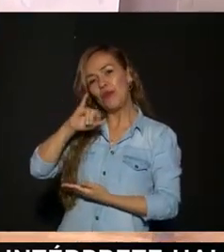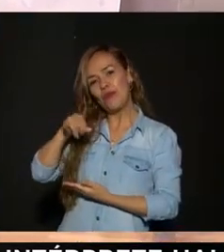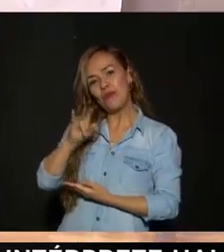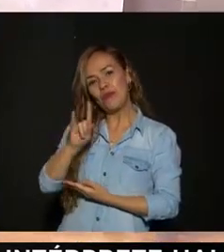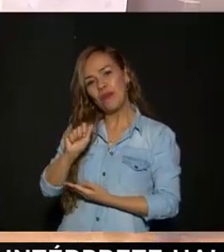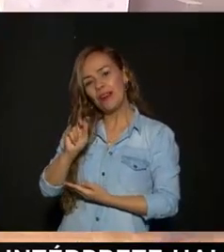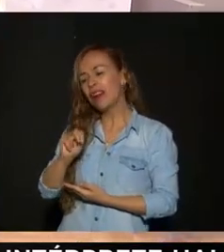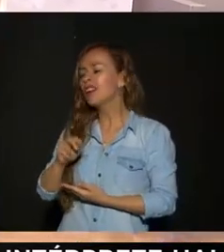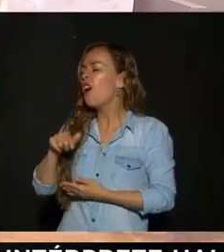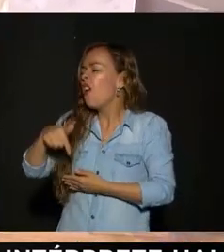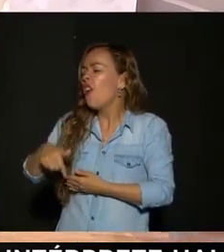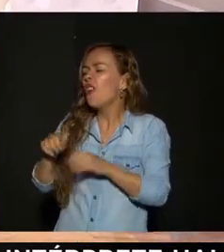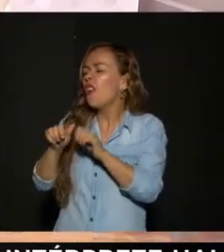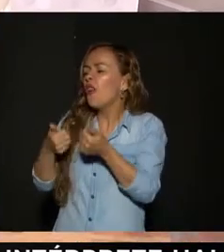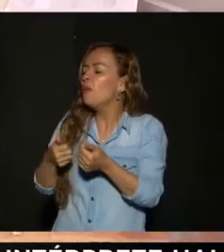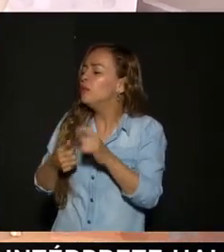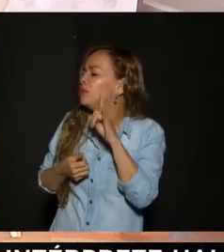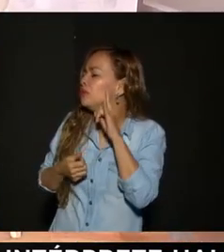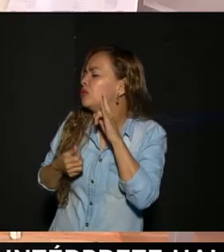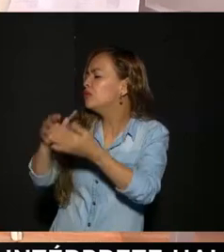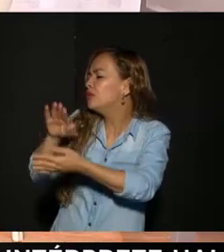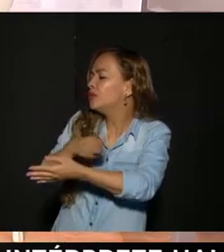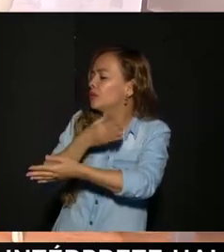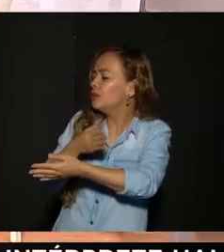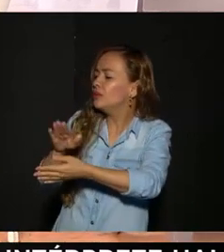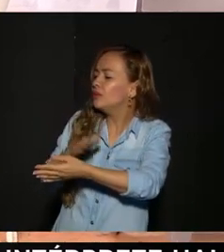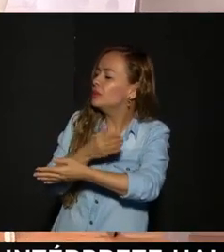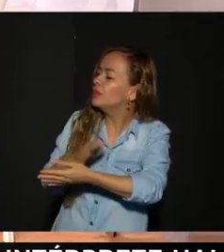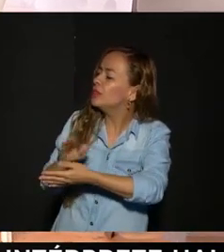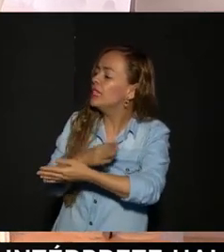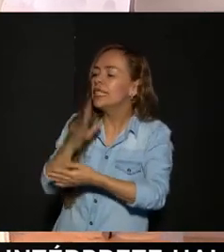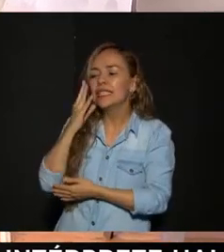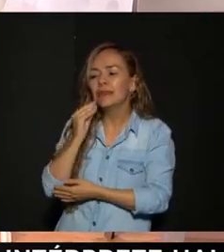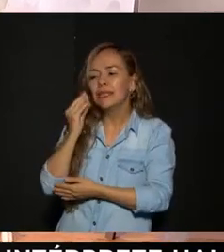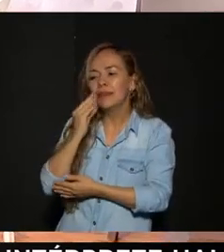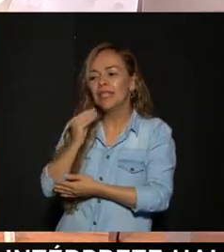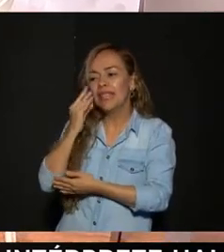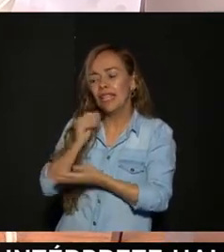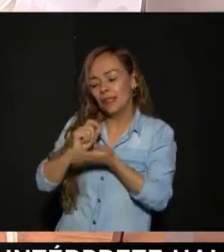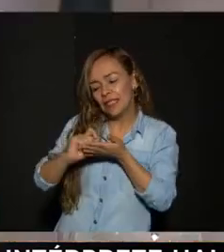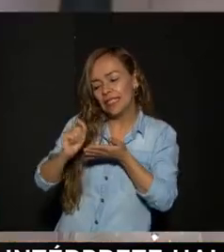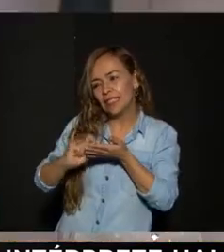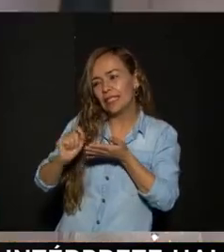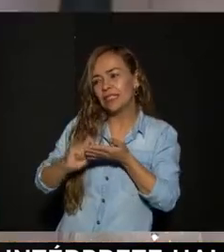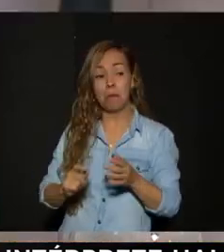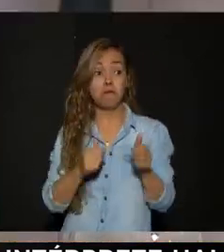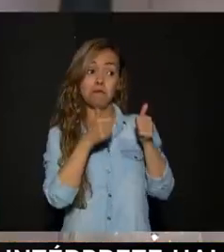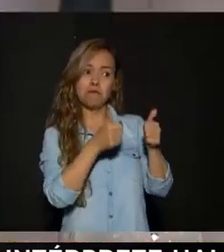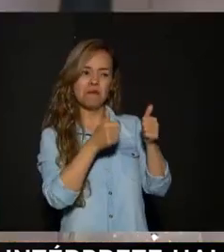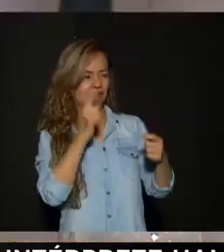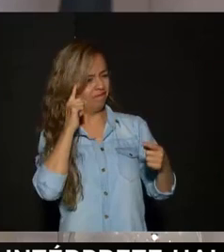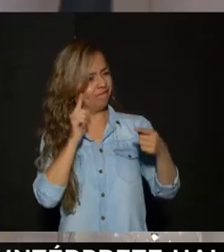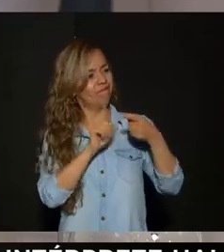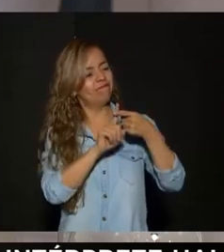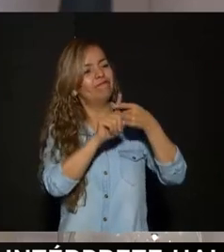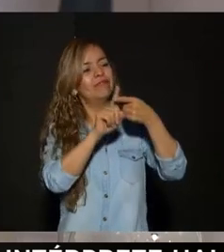Profe, ¿cómo estamos para hoy con los sonidos, con la música, experimentando y escribiendo? Como siempre, con toda la energía arriba, mil gracias. Un